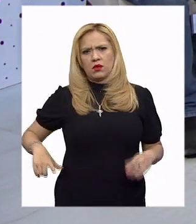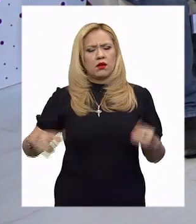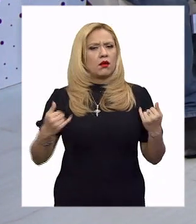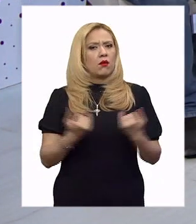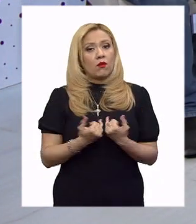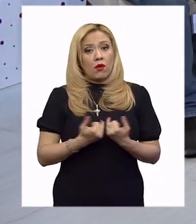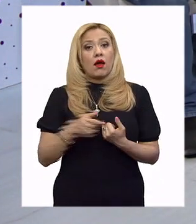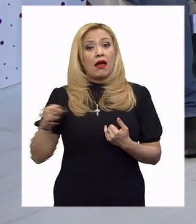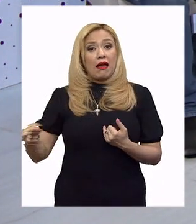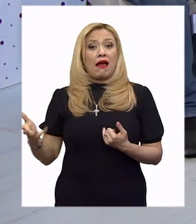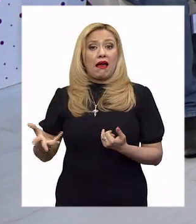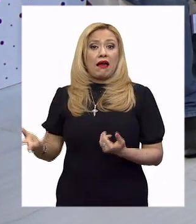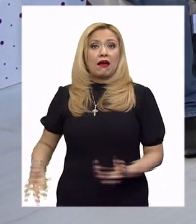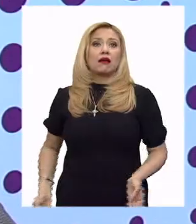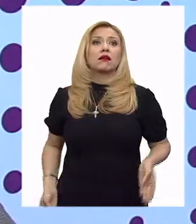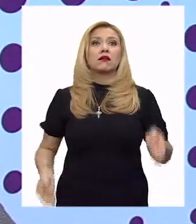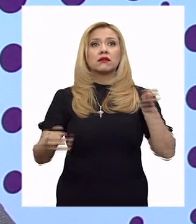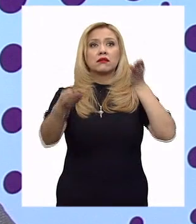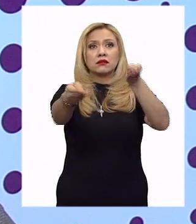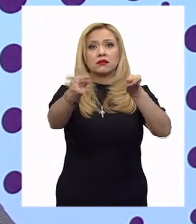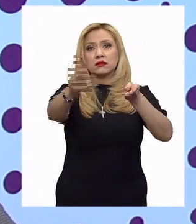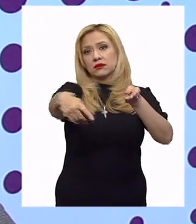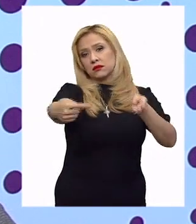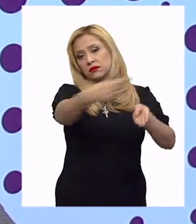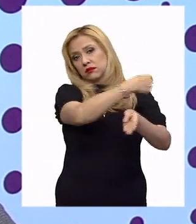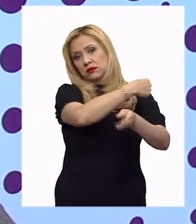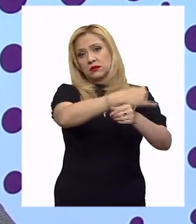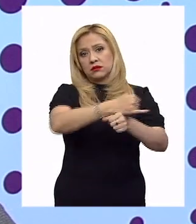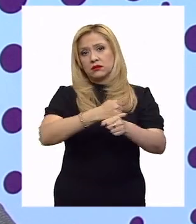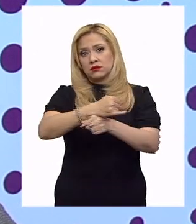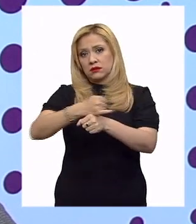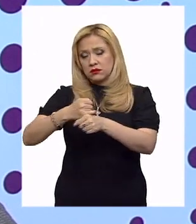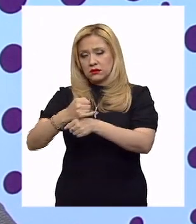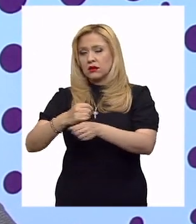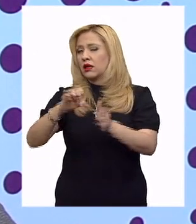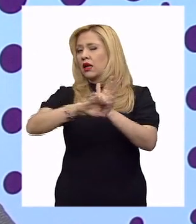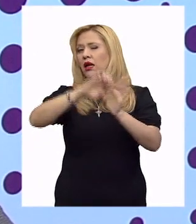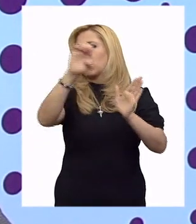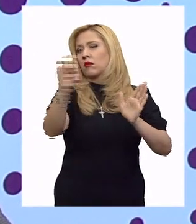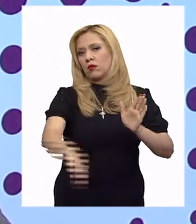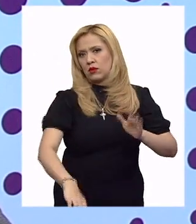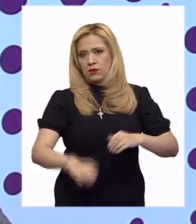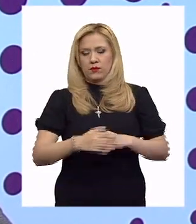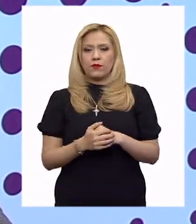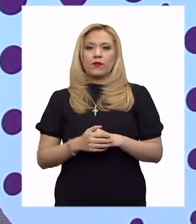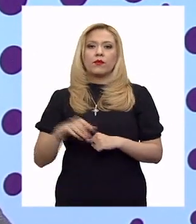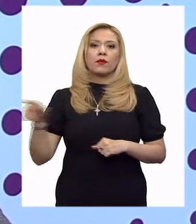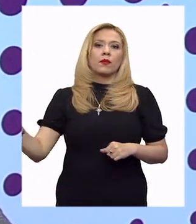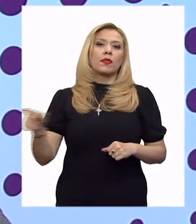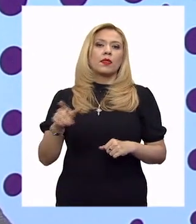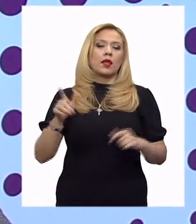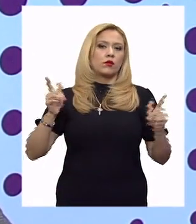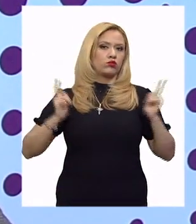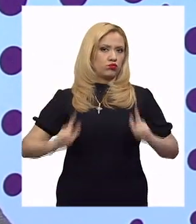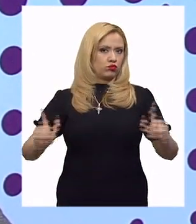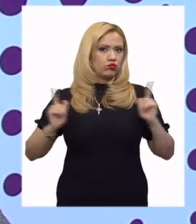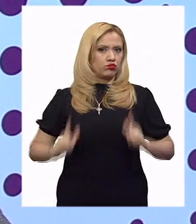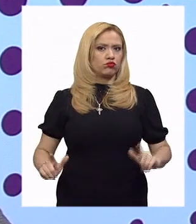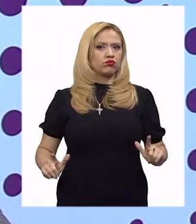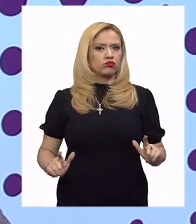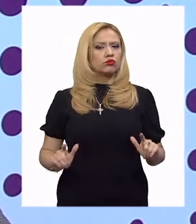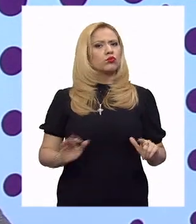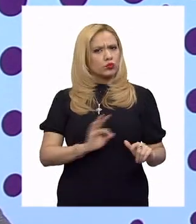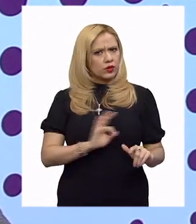casos hacia un curso de investigación correcto. Por ejemplo, una fiscalía podría estar funcionando,